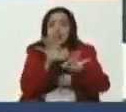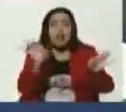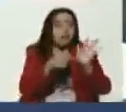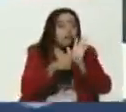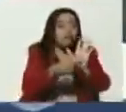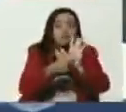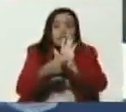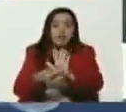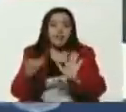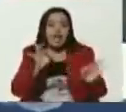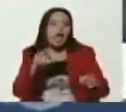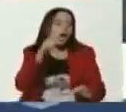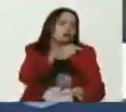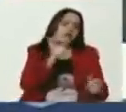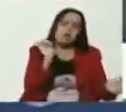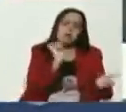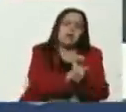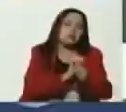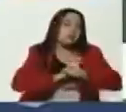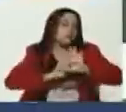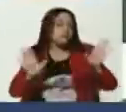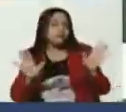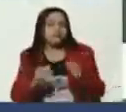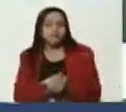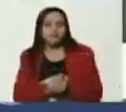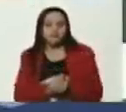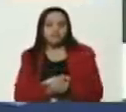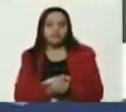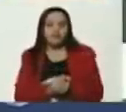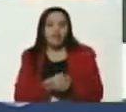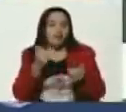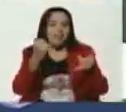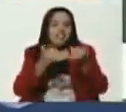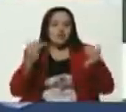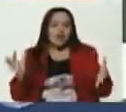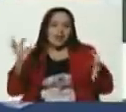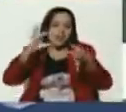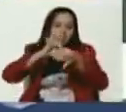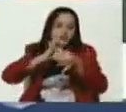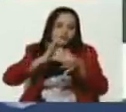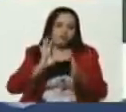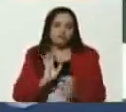circunstancia. Preso es preso. Y su apellido es candado.